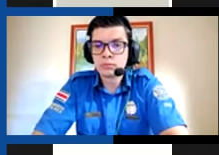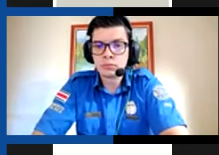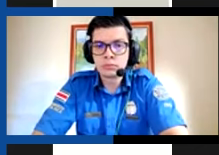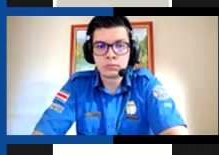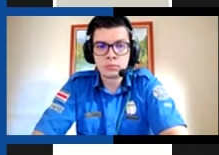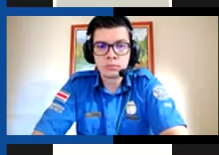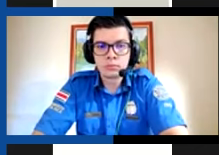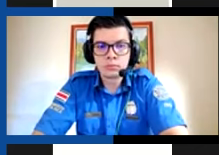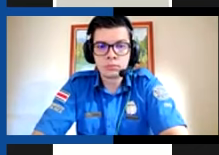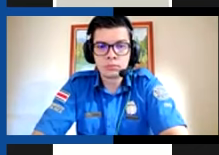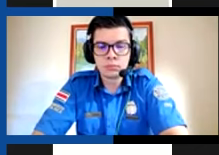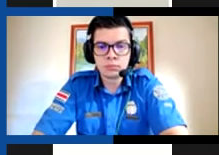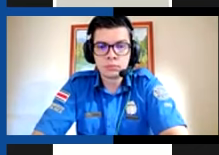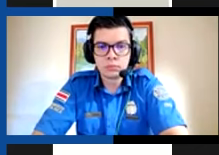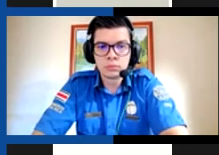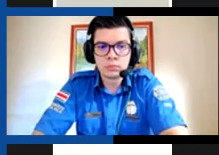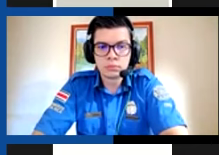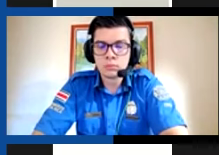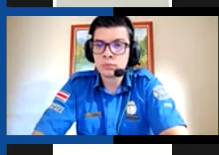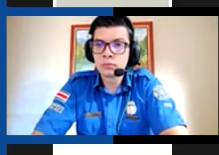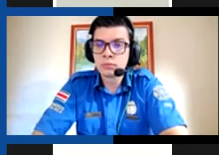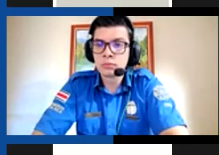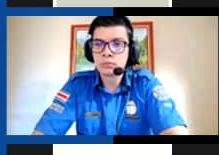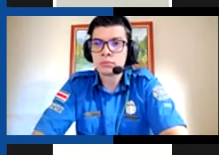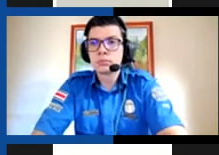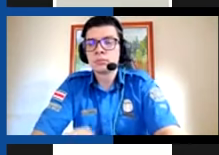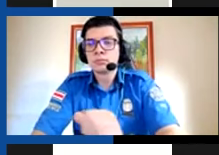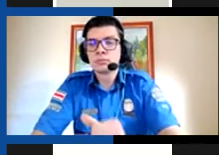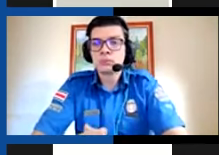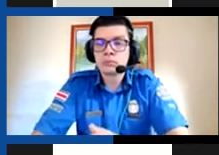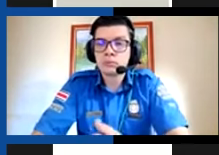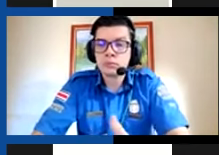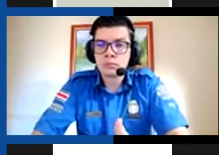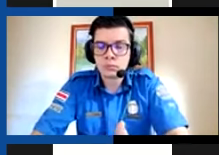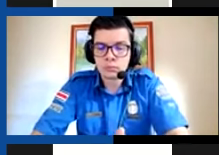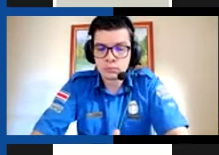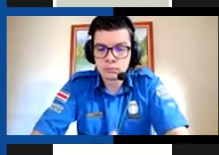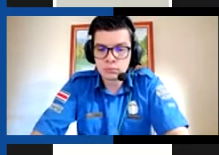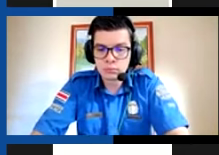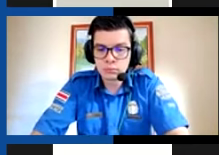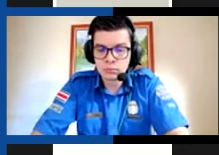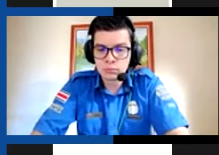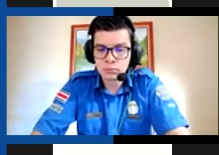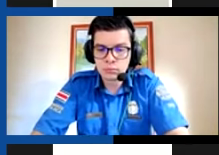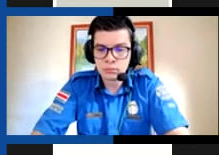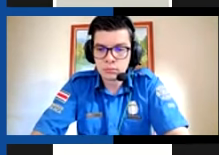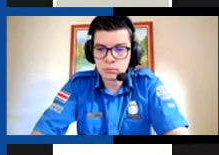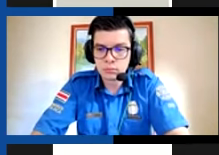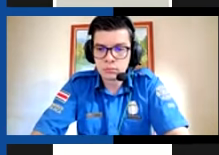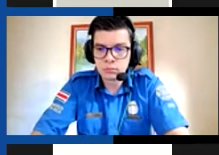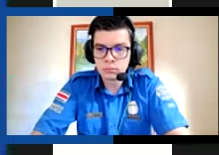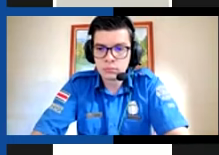Gracias, José Miguel. Una consulta. Cuando